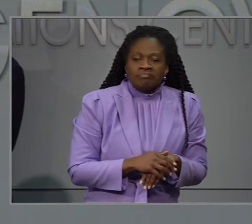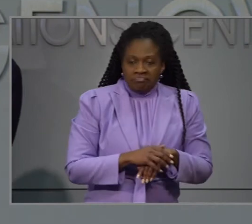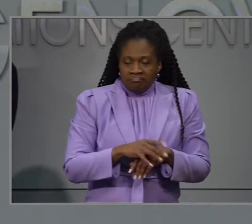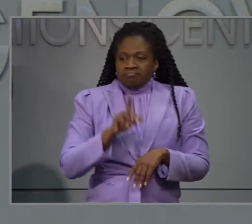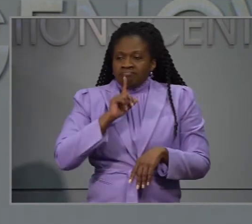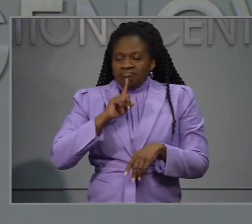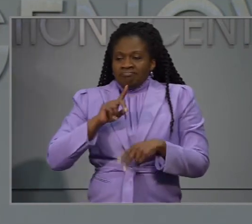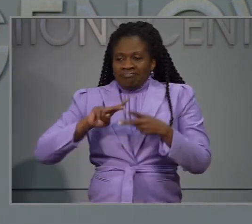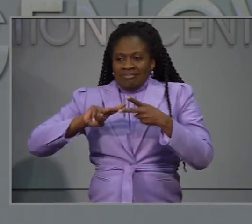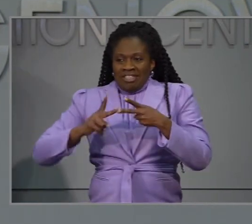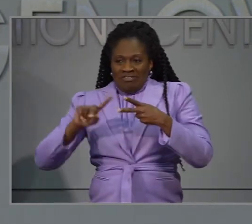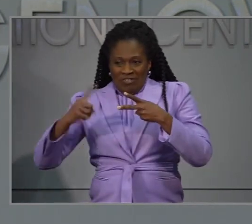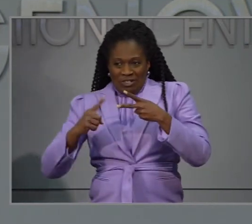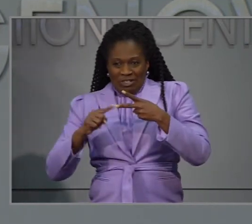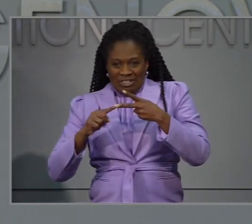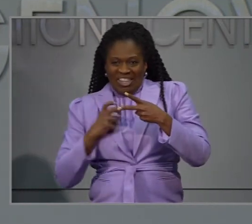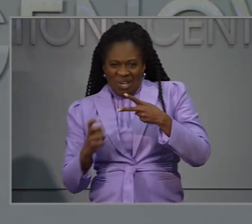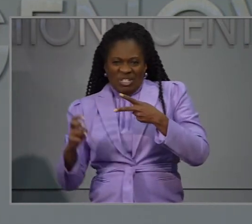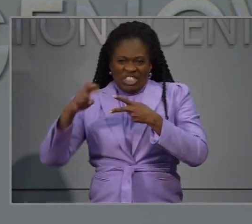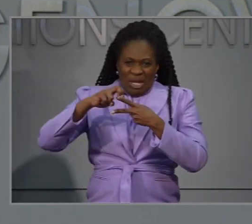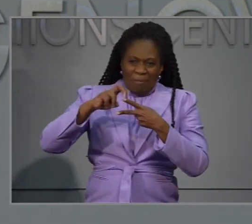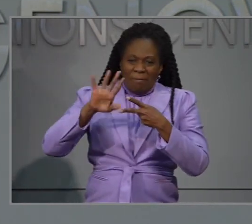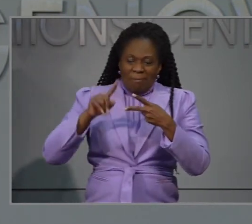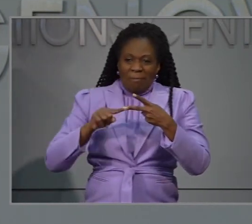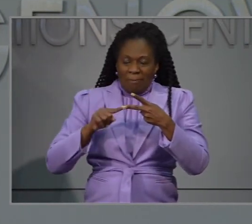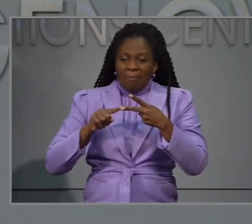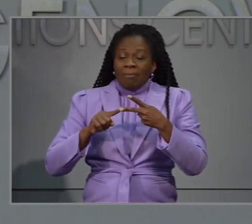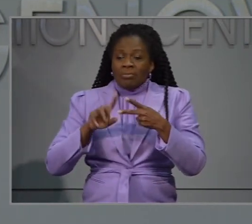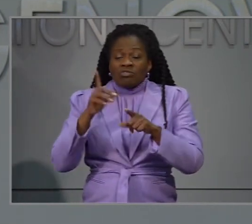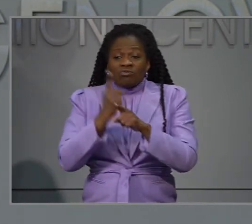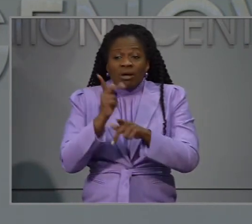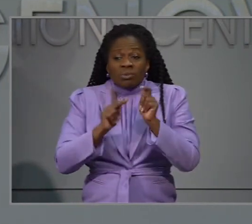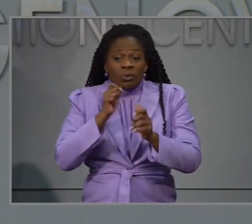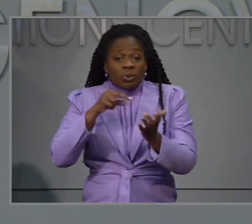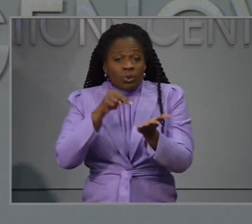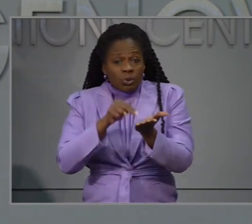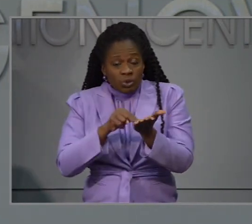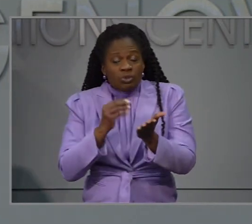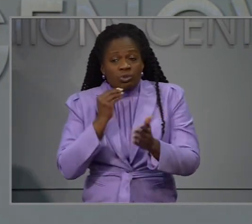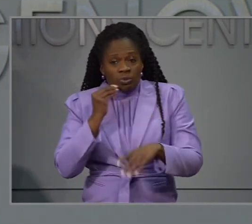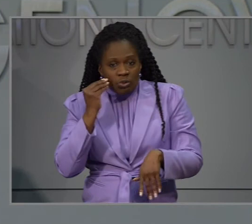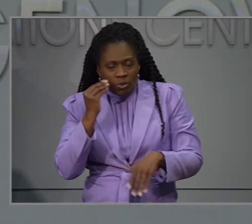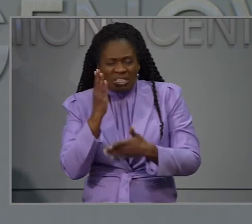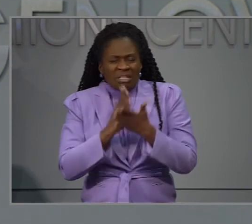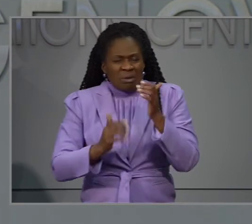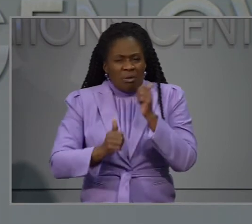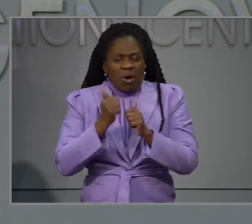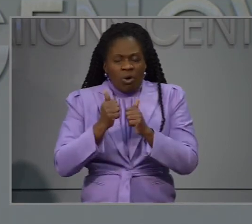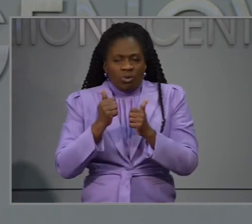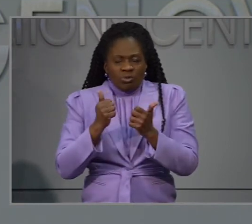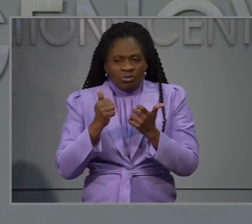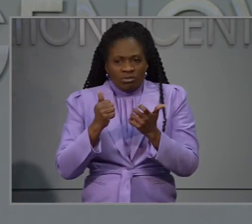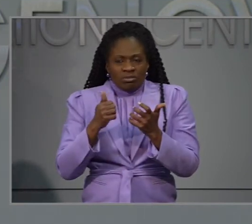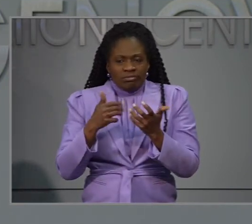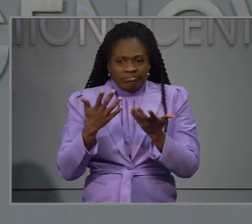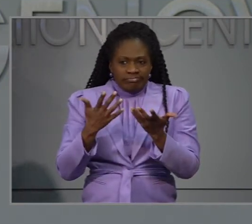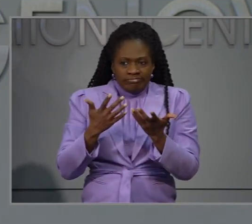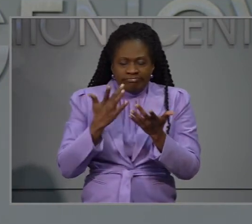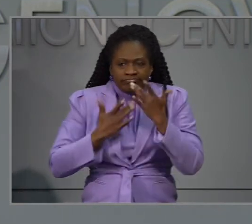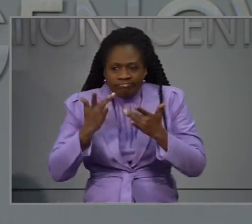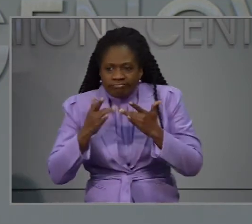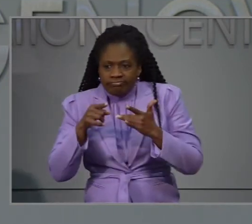visto afectados respuesta sí primero respondo tu segunda pregunta si las personas que están en los asilos